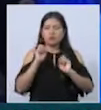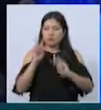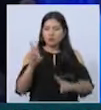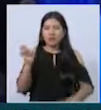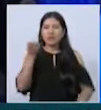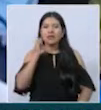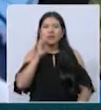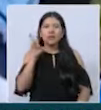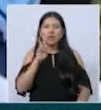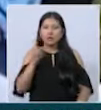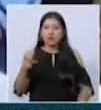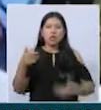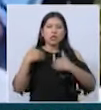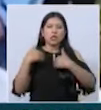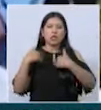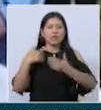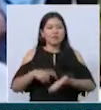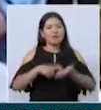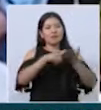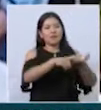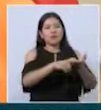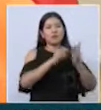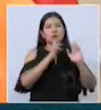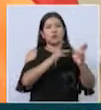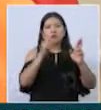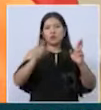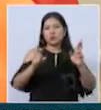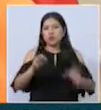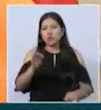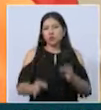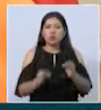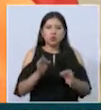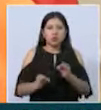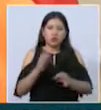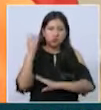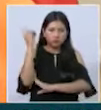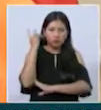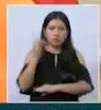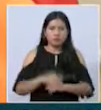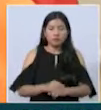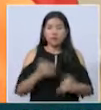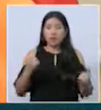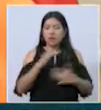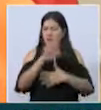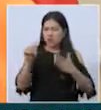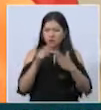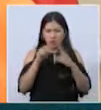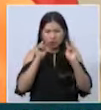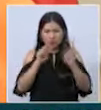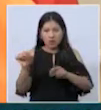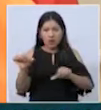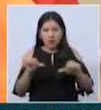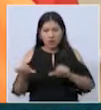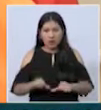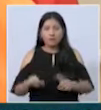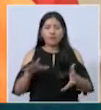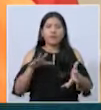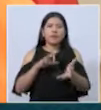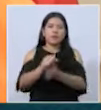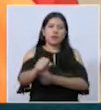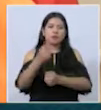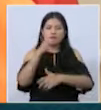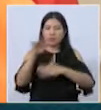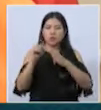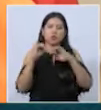tiene una deuda con la justicia de nuestro país. Y todos esos actos están causando daño al sector productivo,